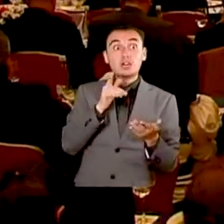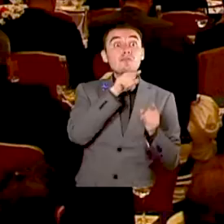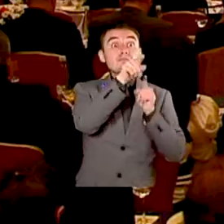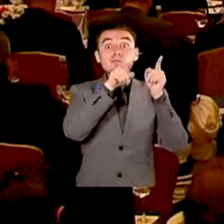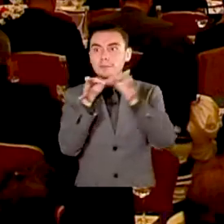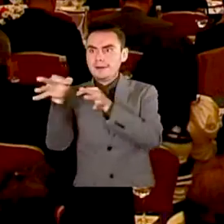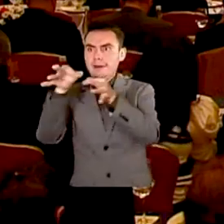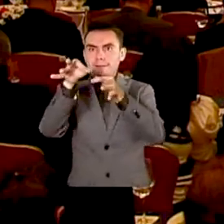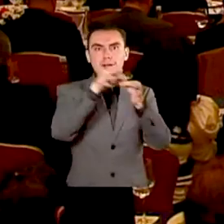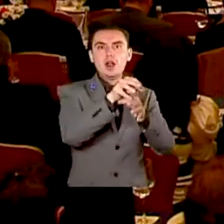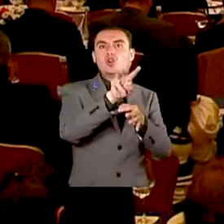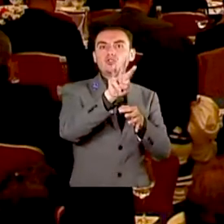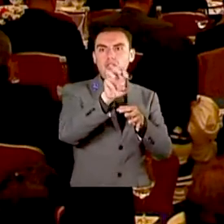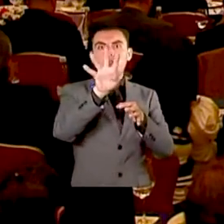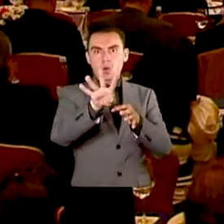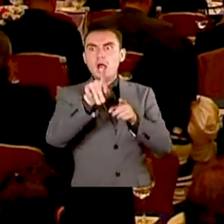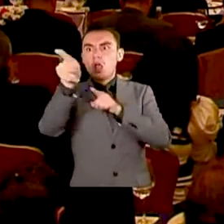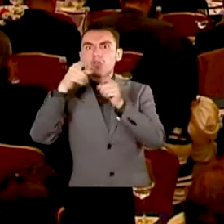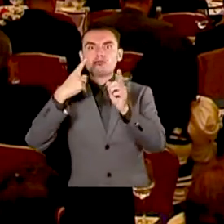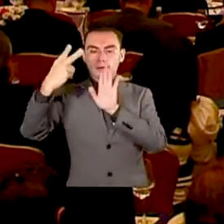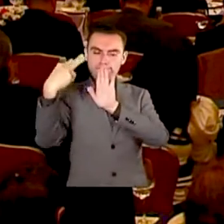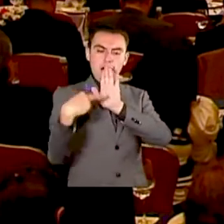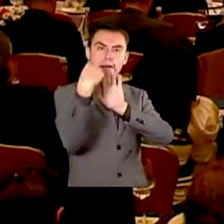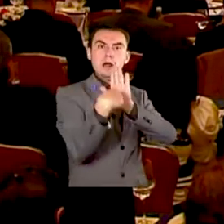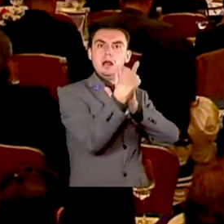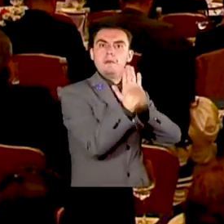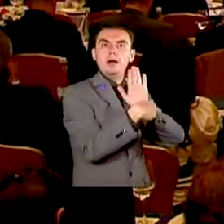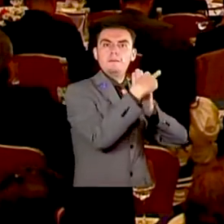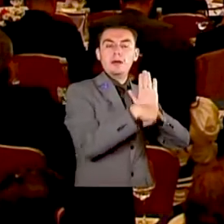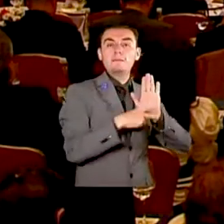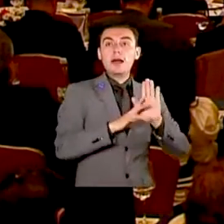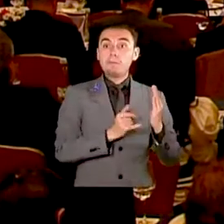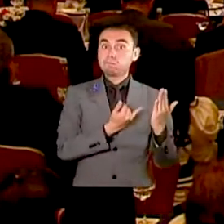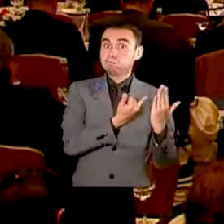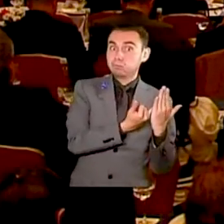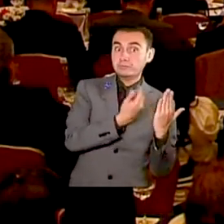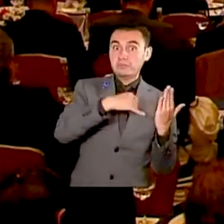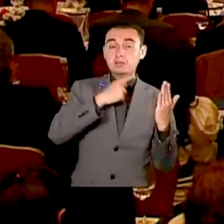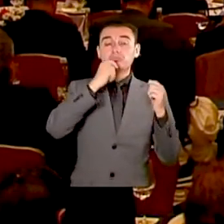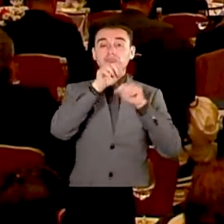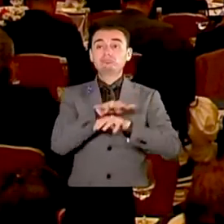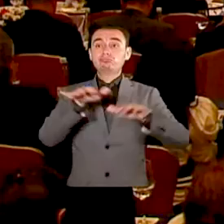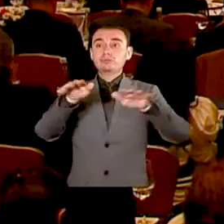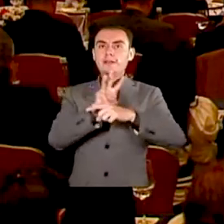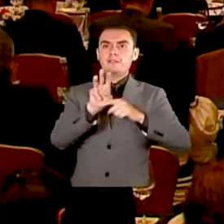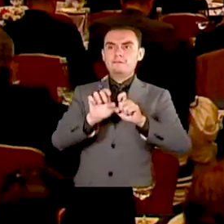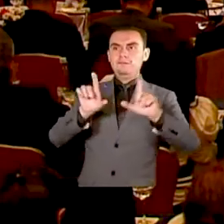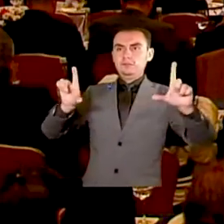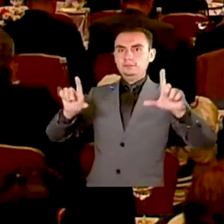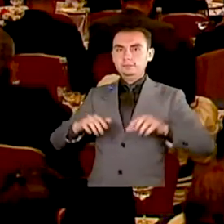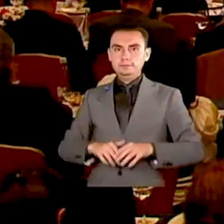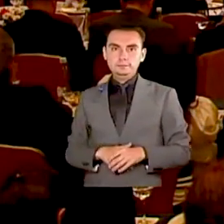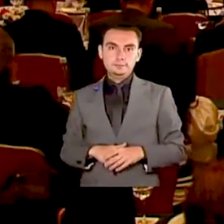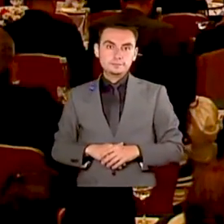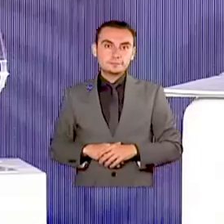84 territoriales, fueron registrados en los links que fueron establecidos por el nivel central para este fin.